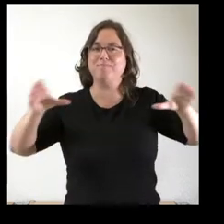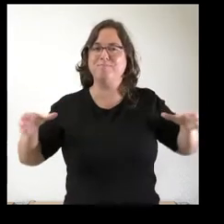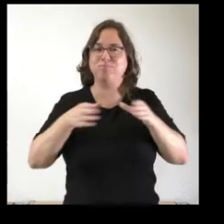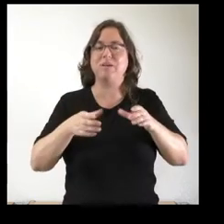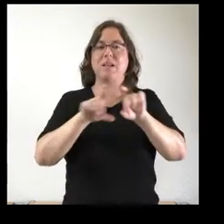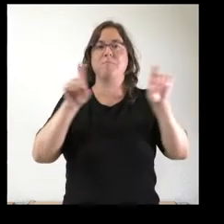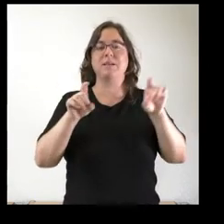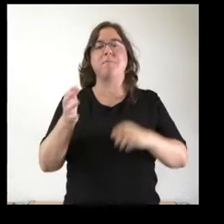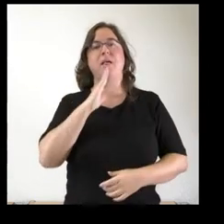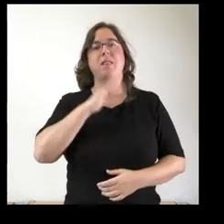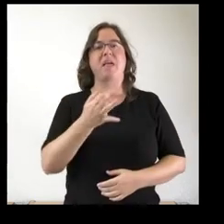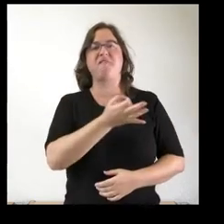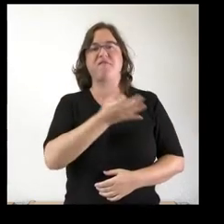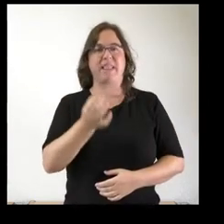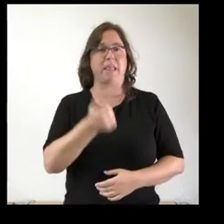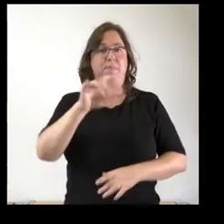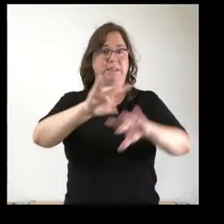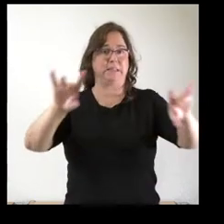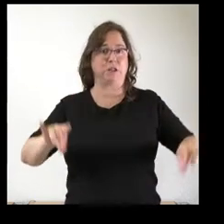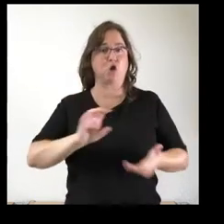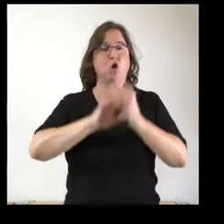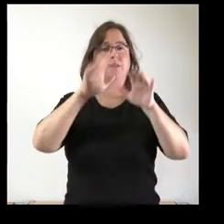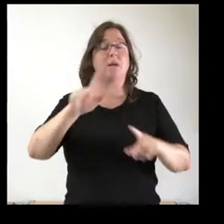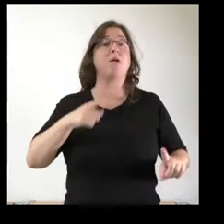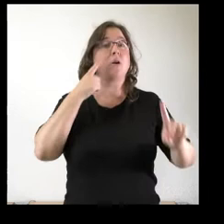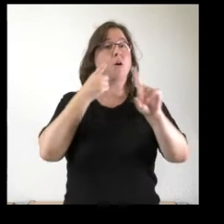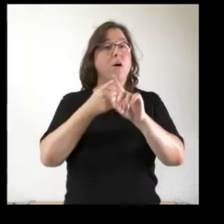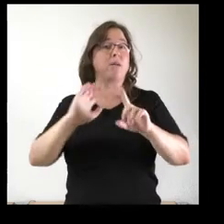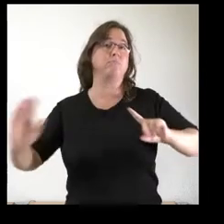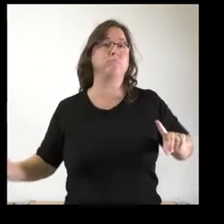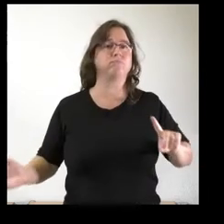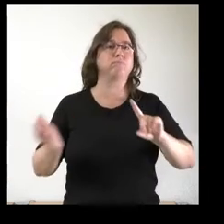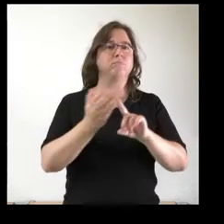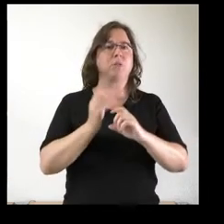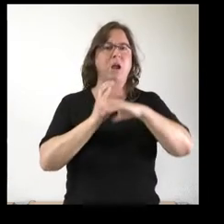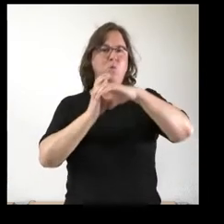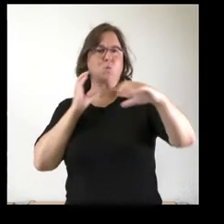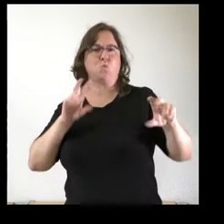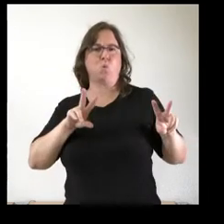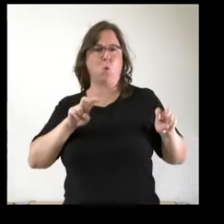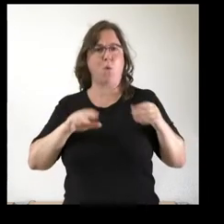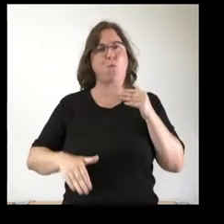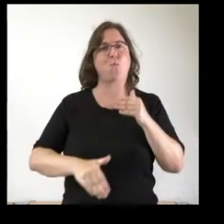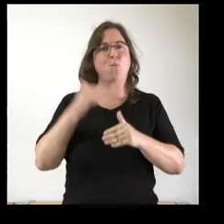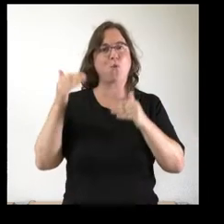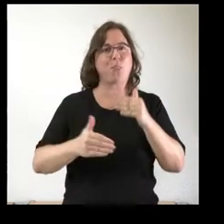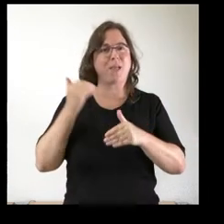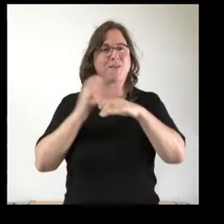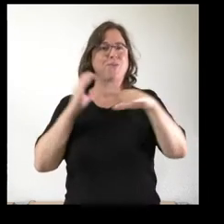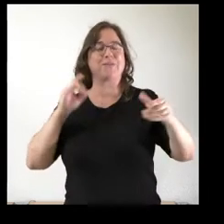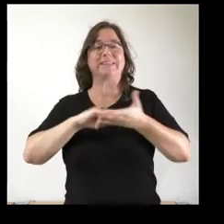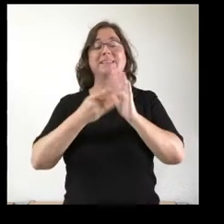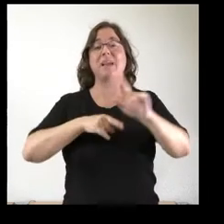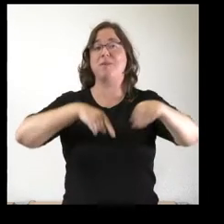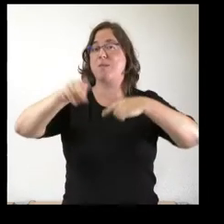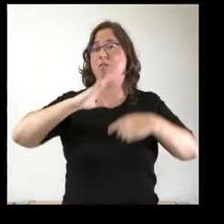el territorio. Y de cara a poder llegar a esta nueva flota moderna de autobuses, de sistemas de